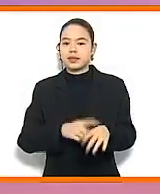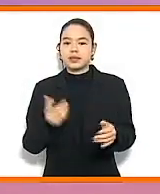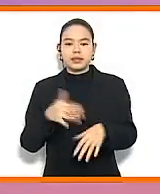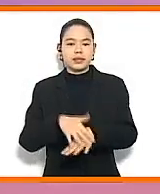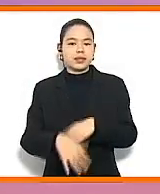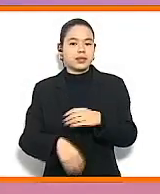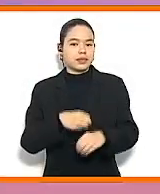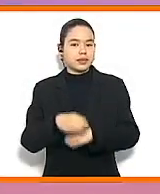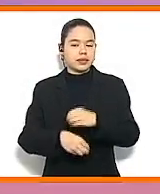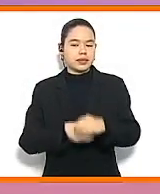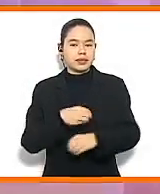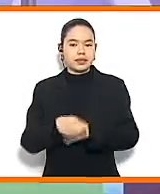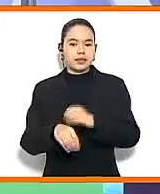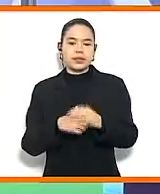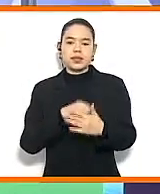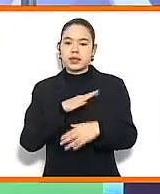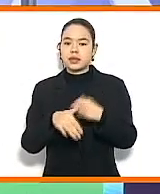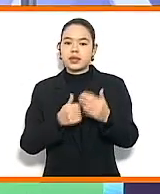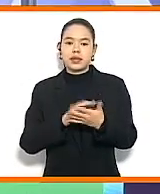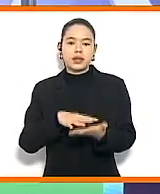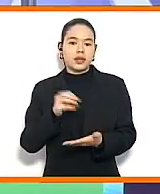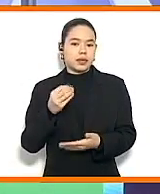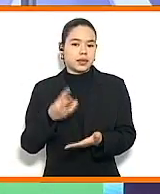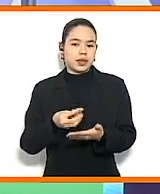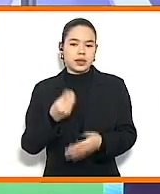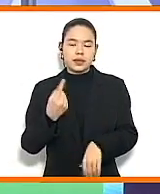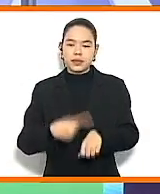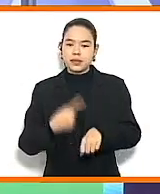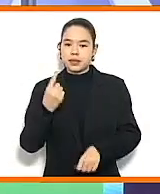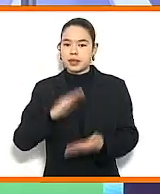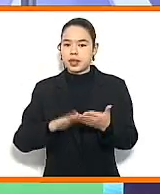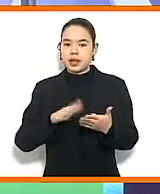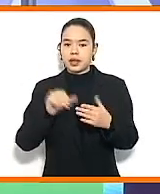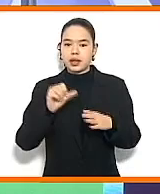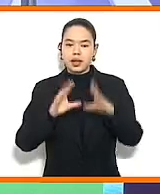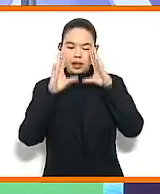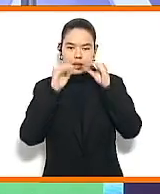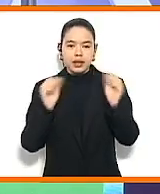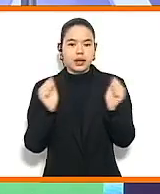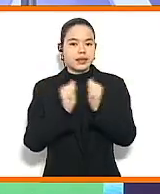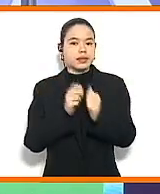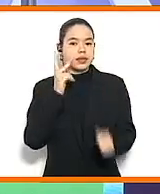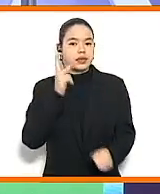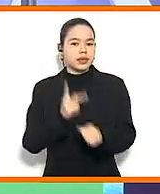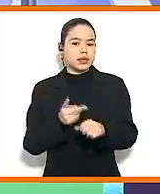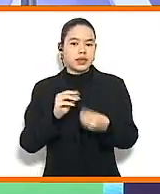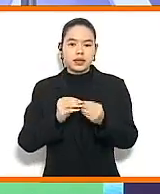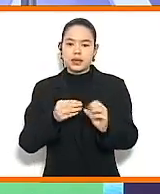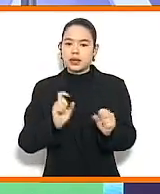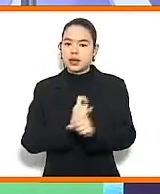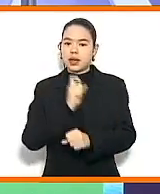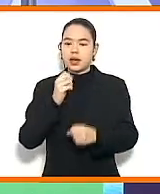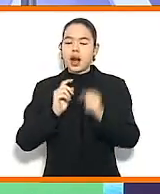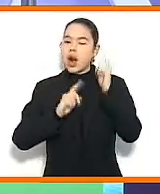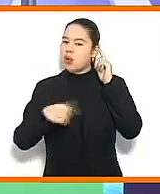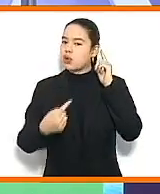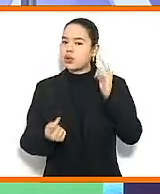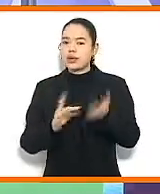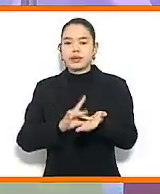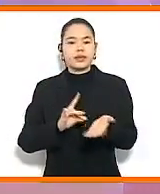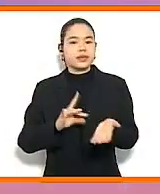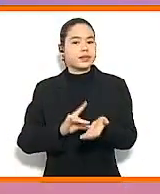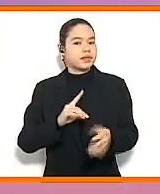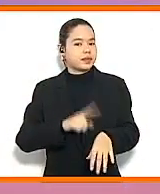incorporar nuestras esperas al juego y multiplicar 60 veces tu inversión para esta noche, conociendo el número ganador para diaria. Aprovecho este momento